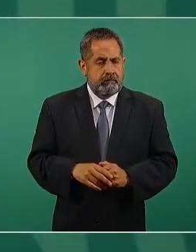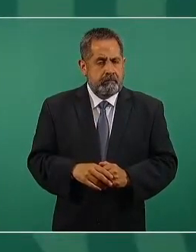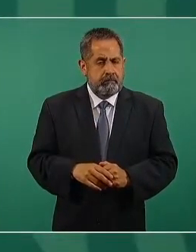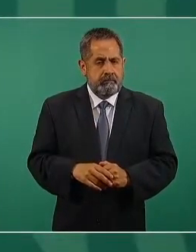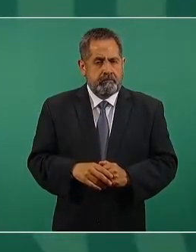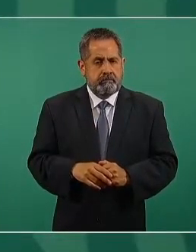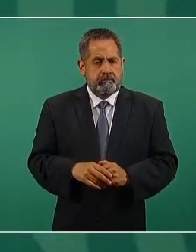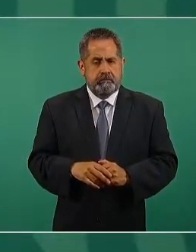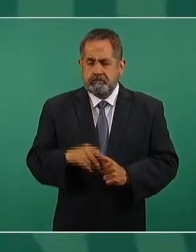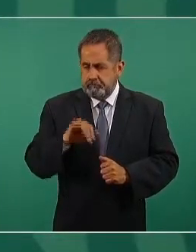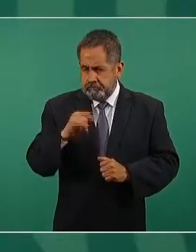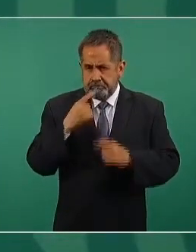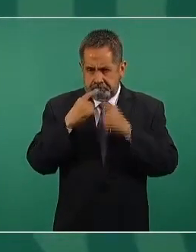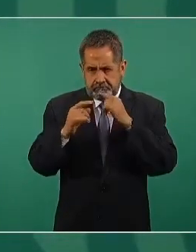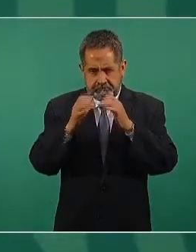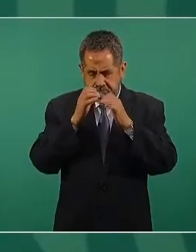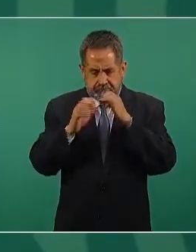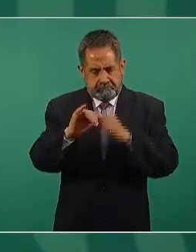nosotros